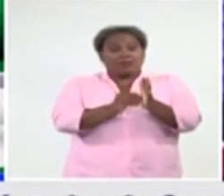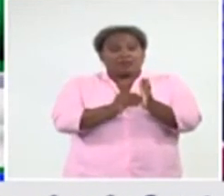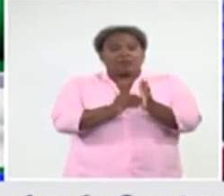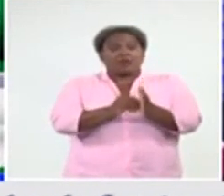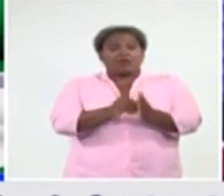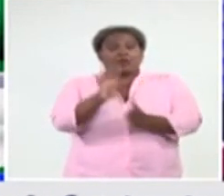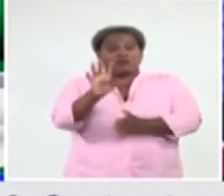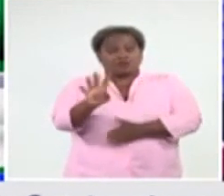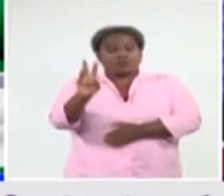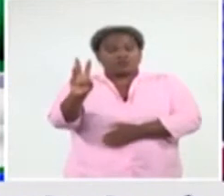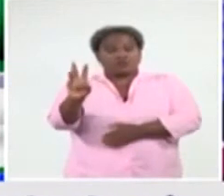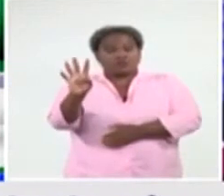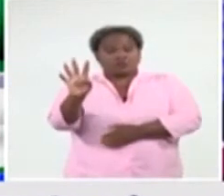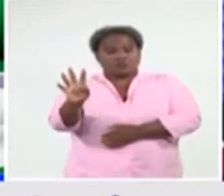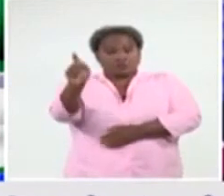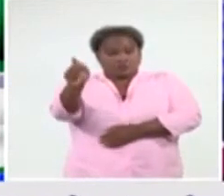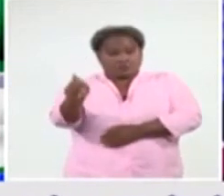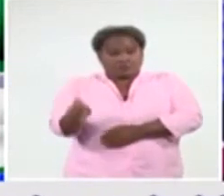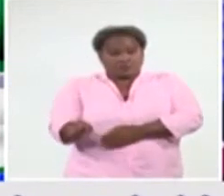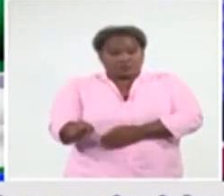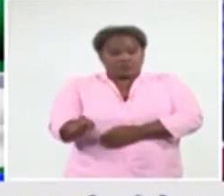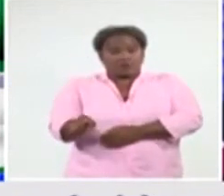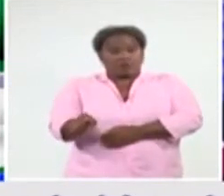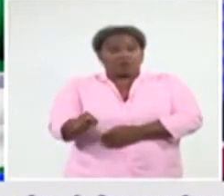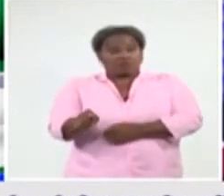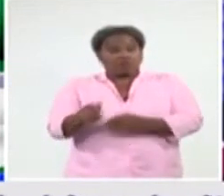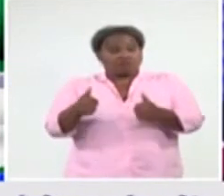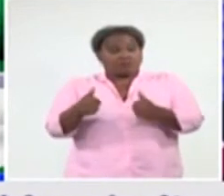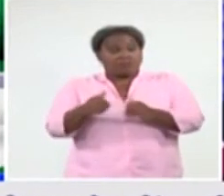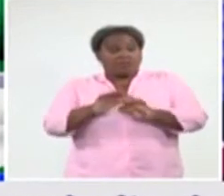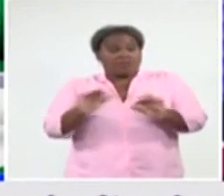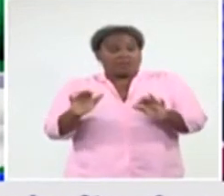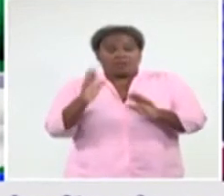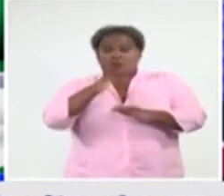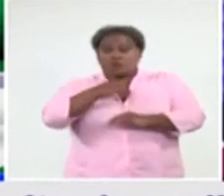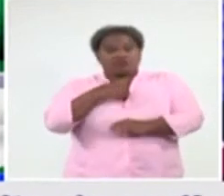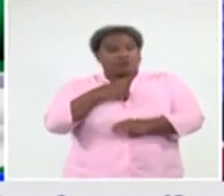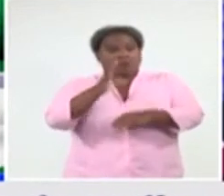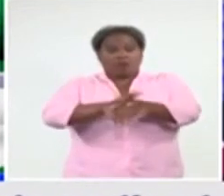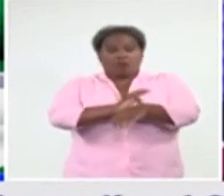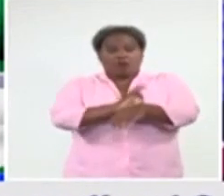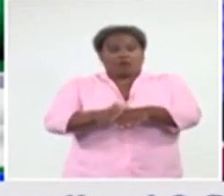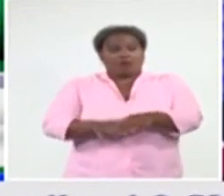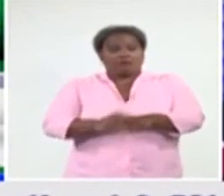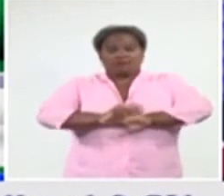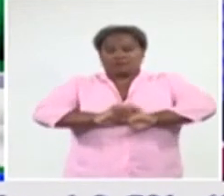434 personas que se han recuperado de la enfermedad en nuestro país